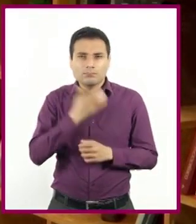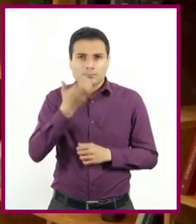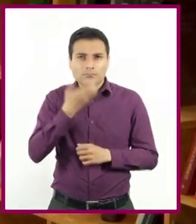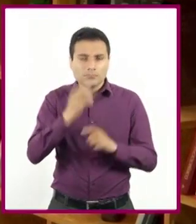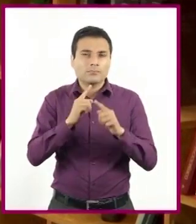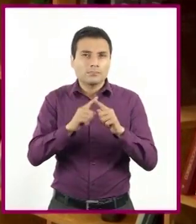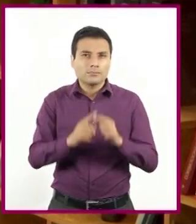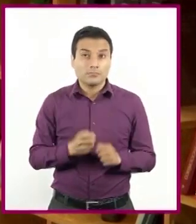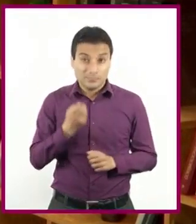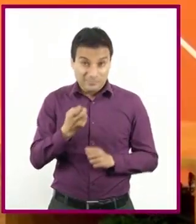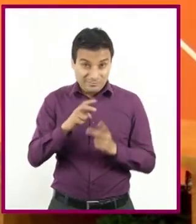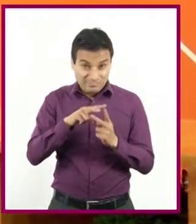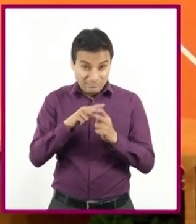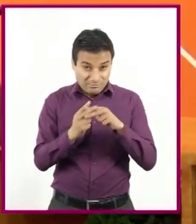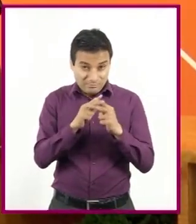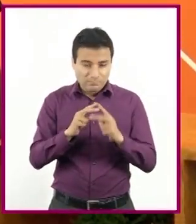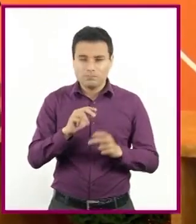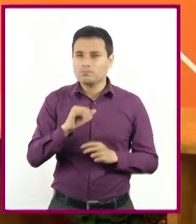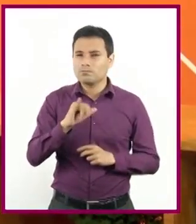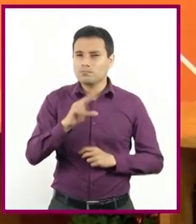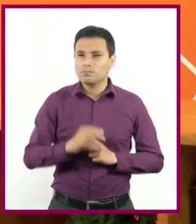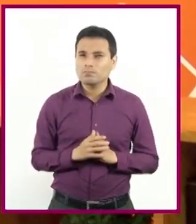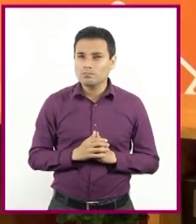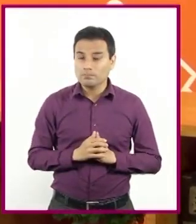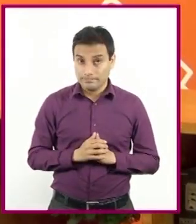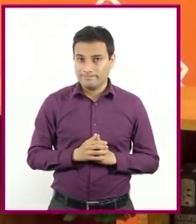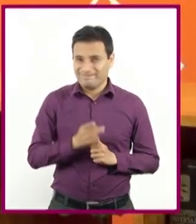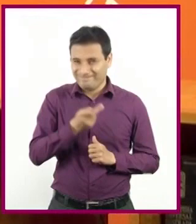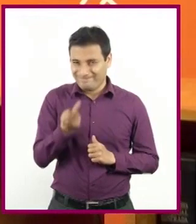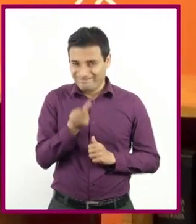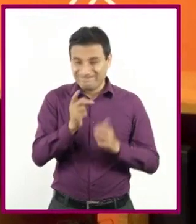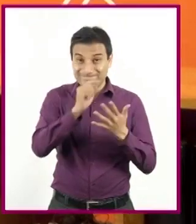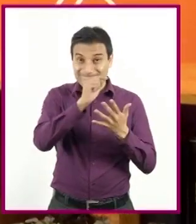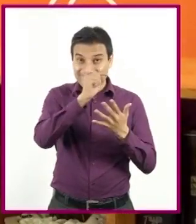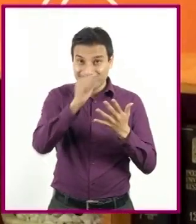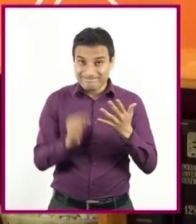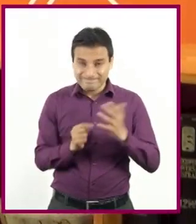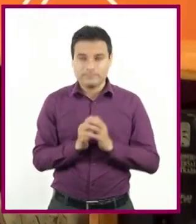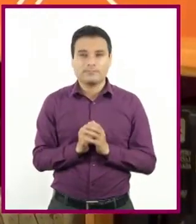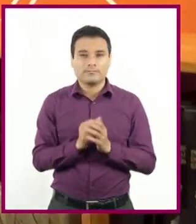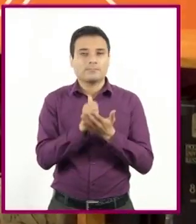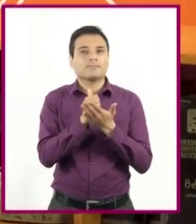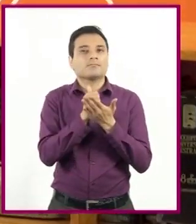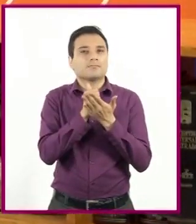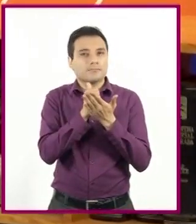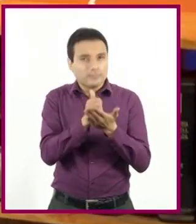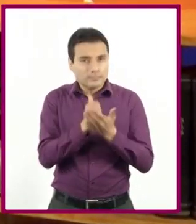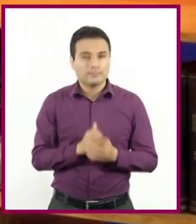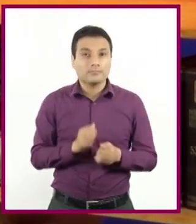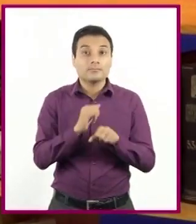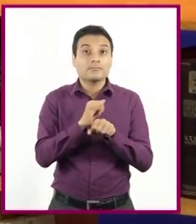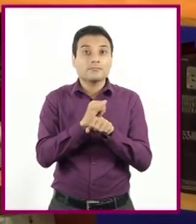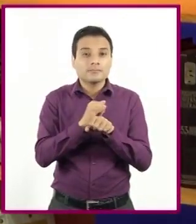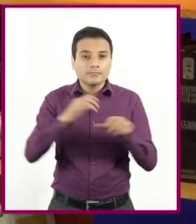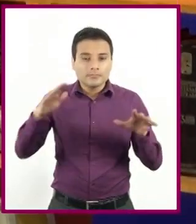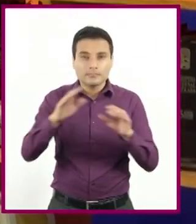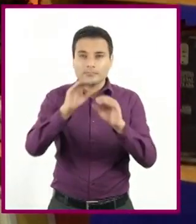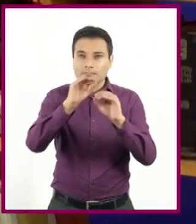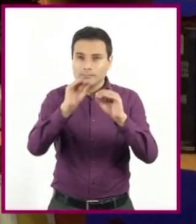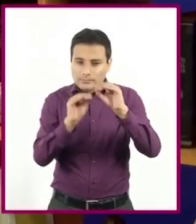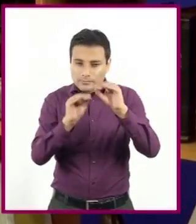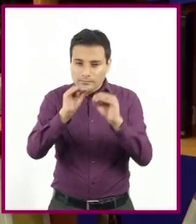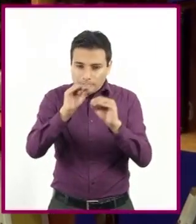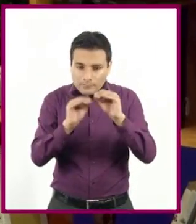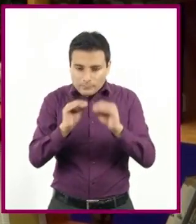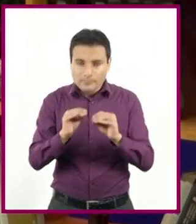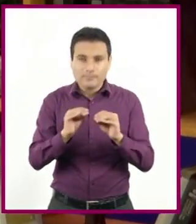lucha? A partir de una serie de preguntas podemos definir la jerarquía que tendrá la